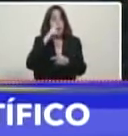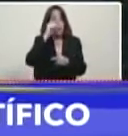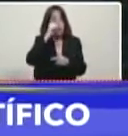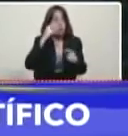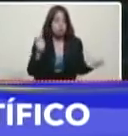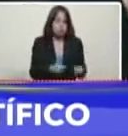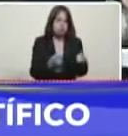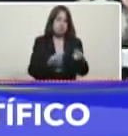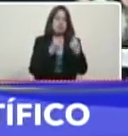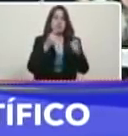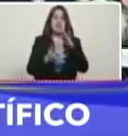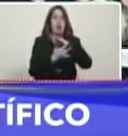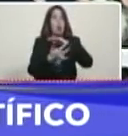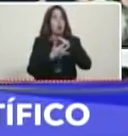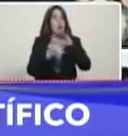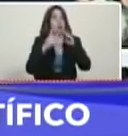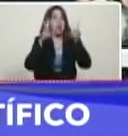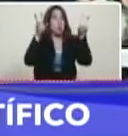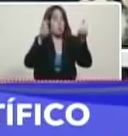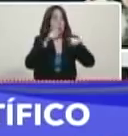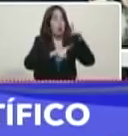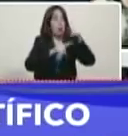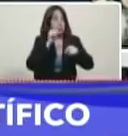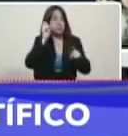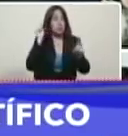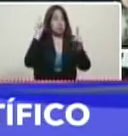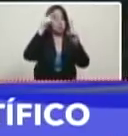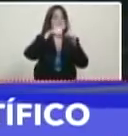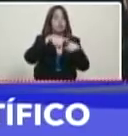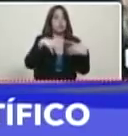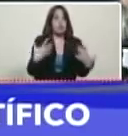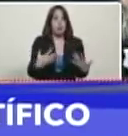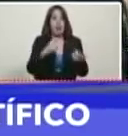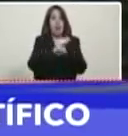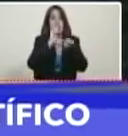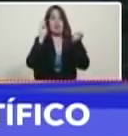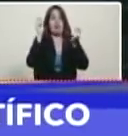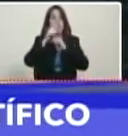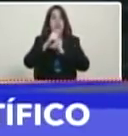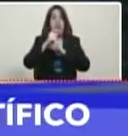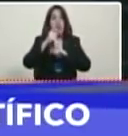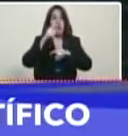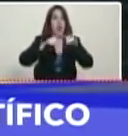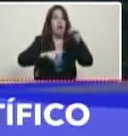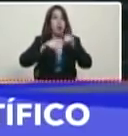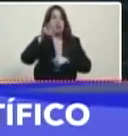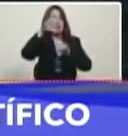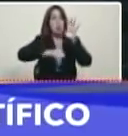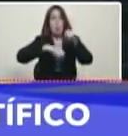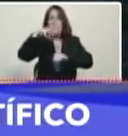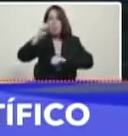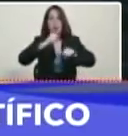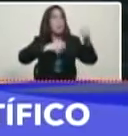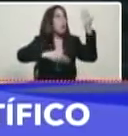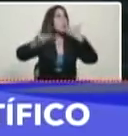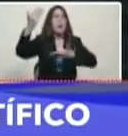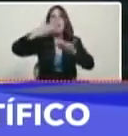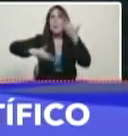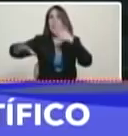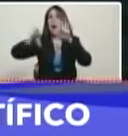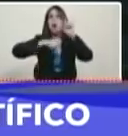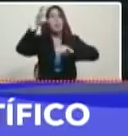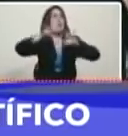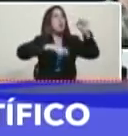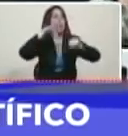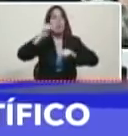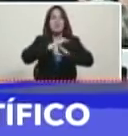innovación, con un objetivo muy específico, presidente. Sustitución de importaciones. Tiene también un objetivo contra la guerra económica